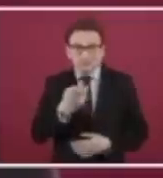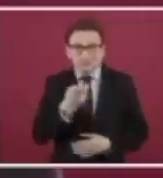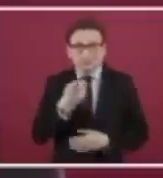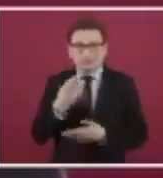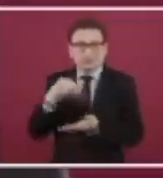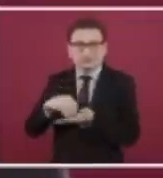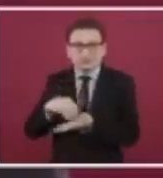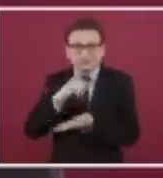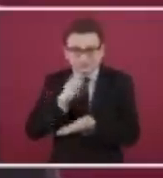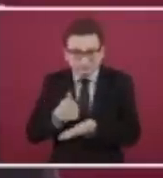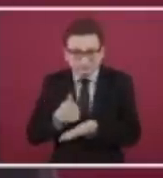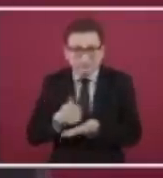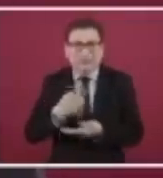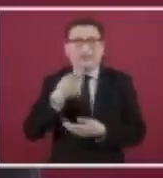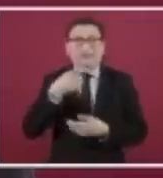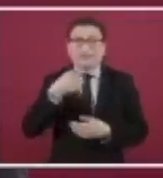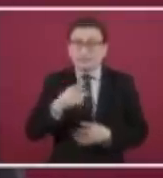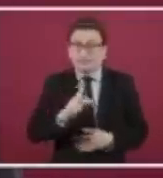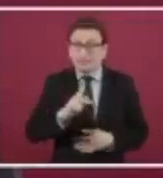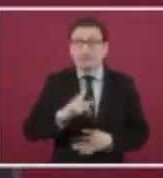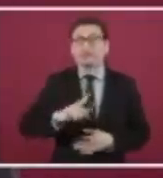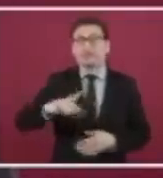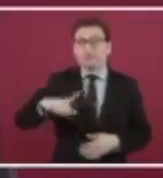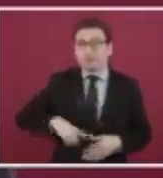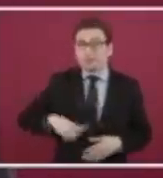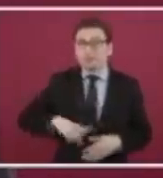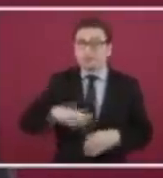el Estado tiene una función social.